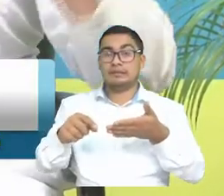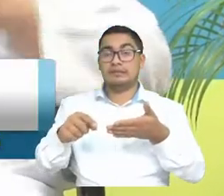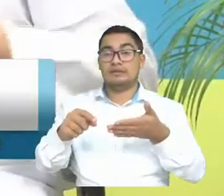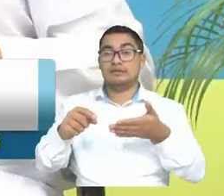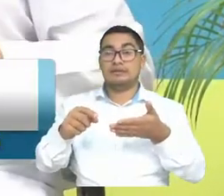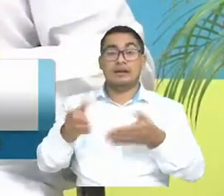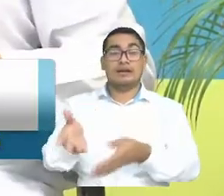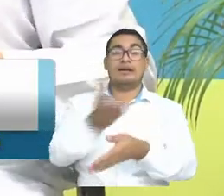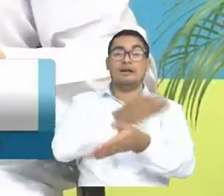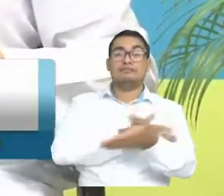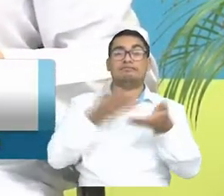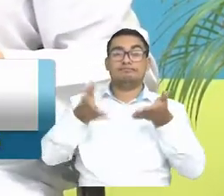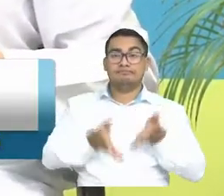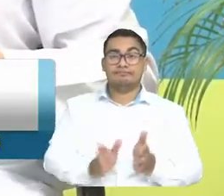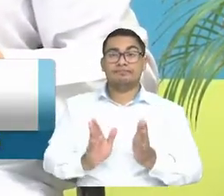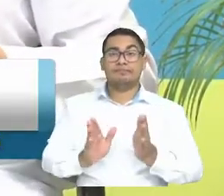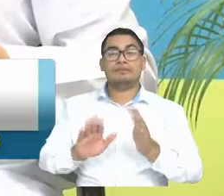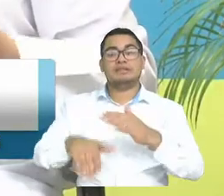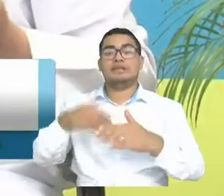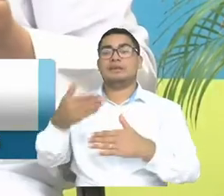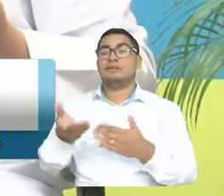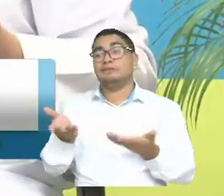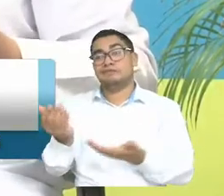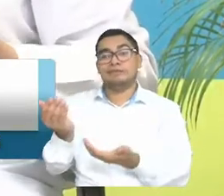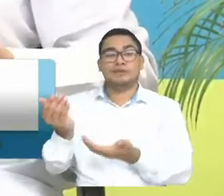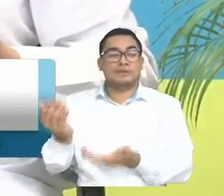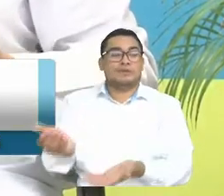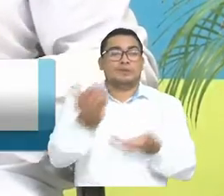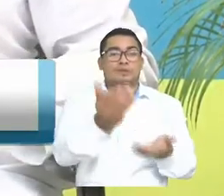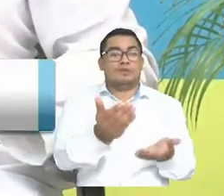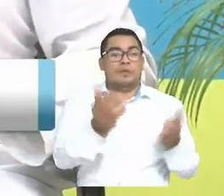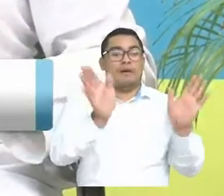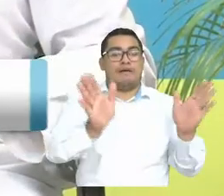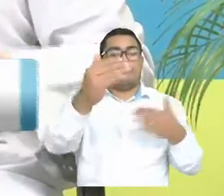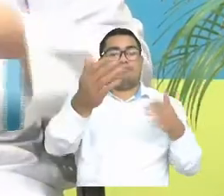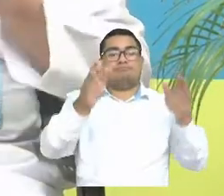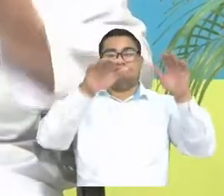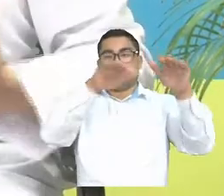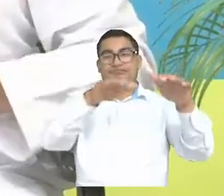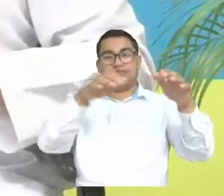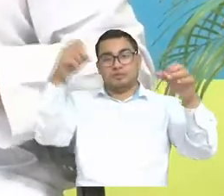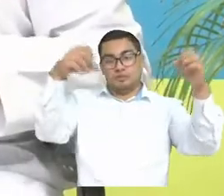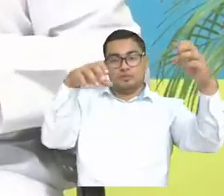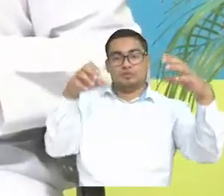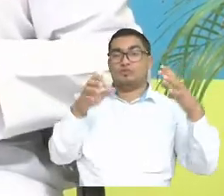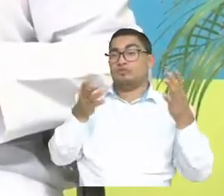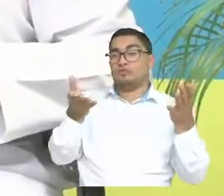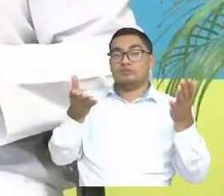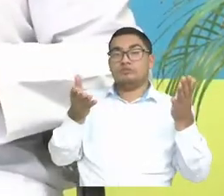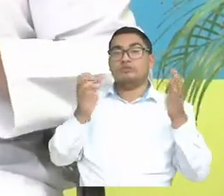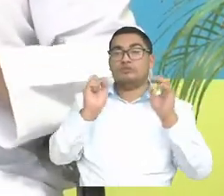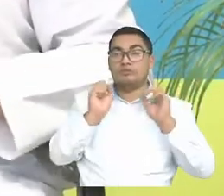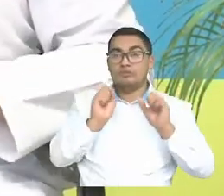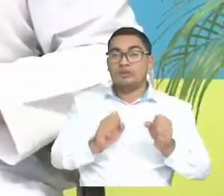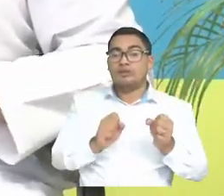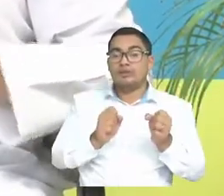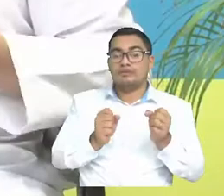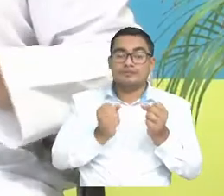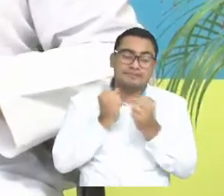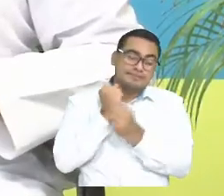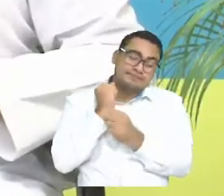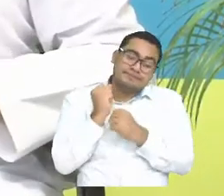de este, ¿verdad?, para poder completar los ciclos de vida o de gestación del bebé, para que este pueda tener una mayor